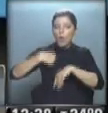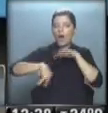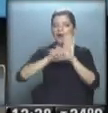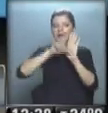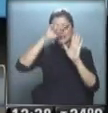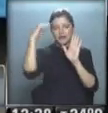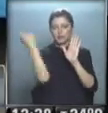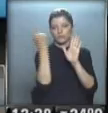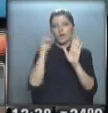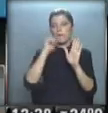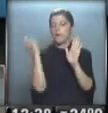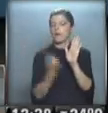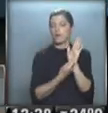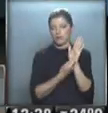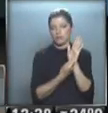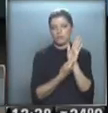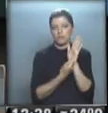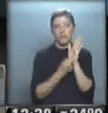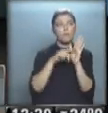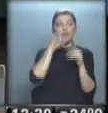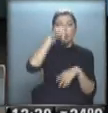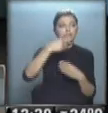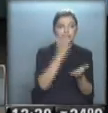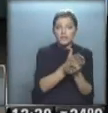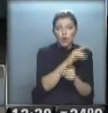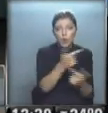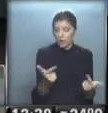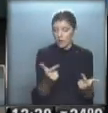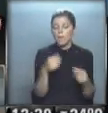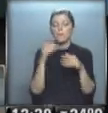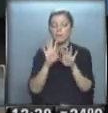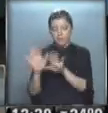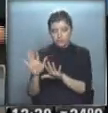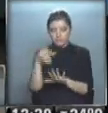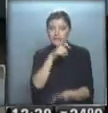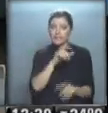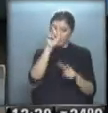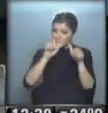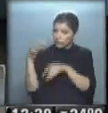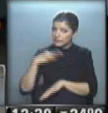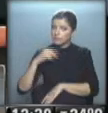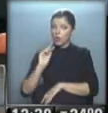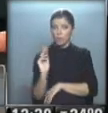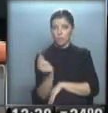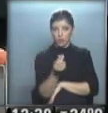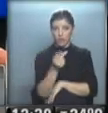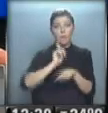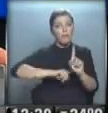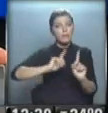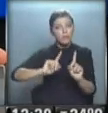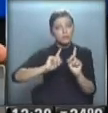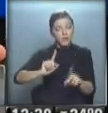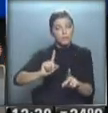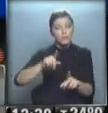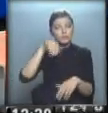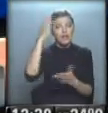internacional sin consecuencias, ¿no? Porque más allá de la muerte de civiles, se arroga el derecho de enviar aviones no